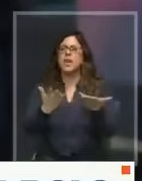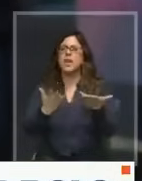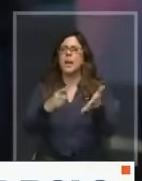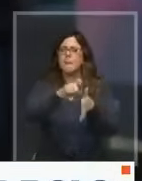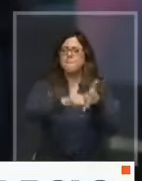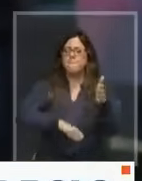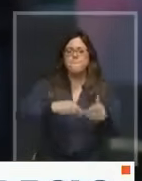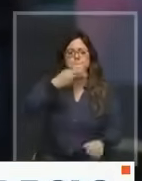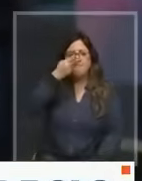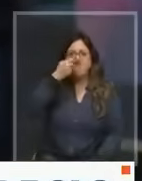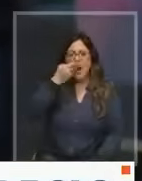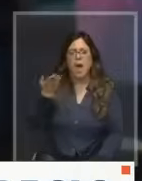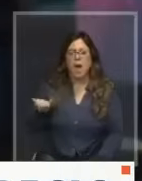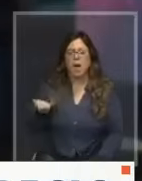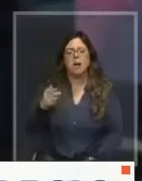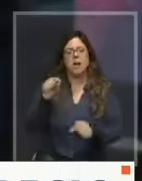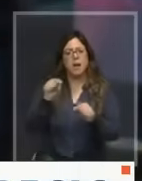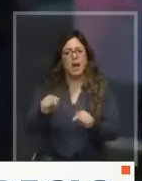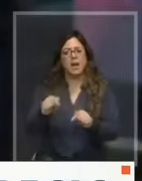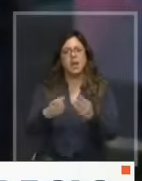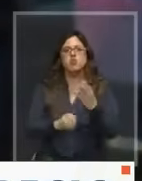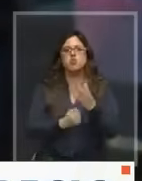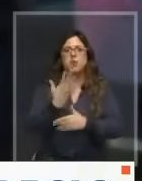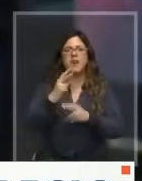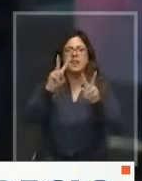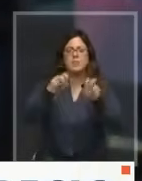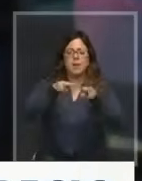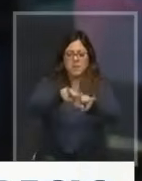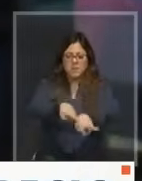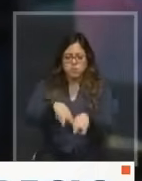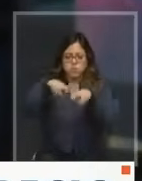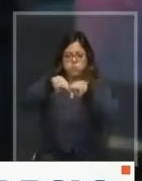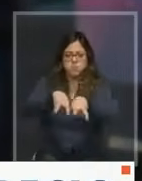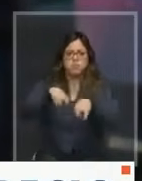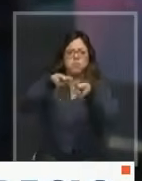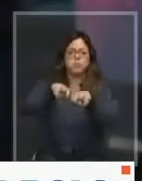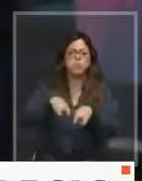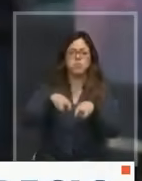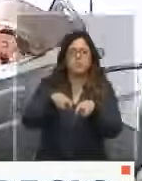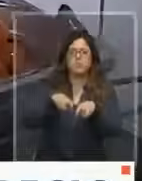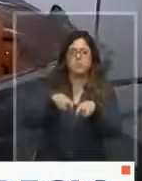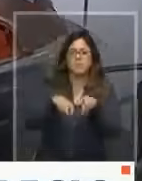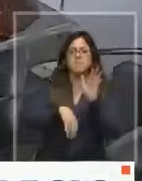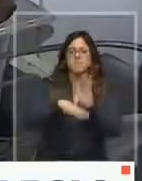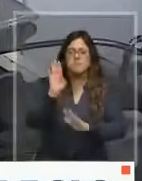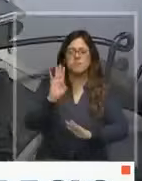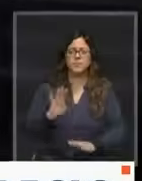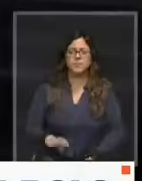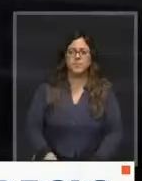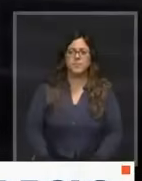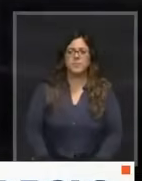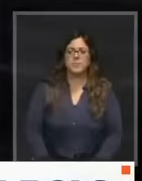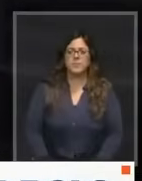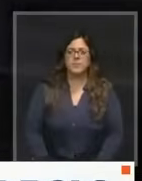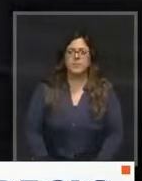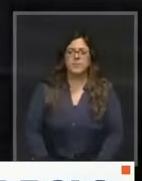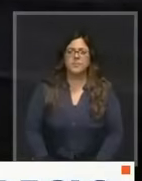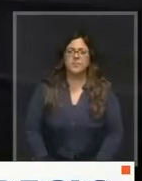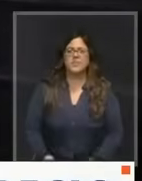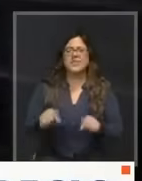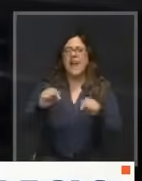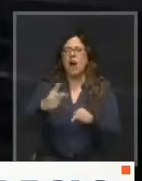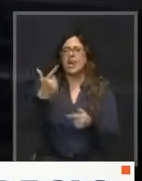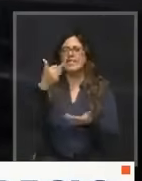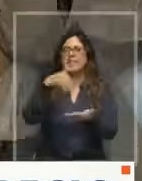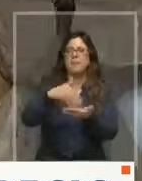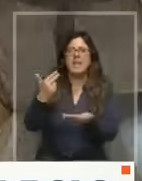noviembre, porque por ahí ya empieza la nueva cosecha en cantidad más abundante. Y ahora ya está 7 lucas,